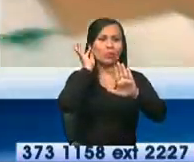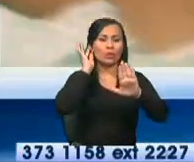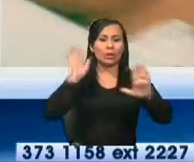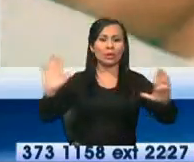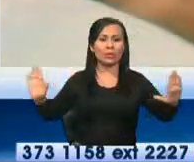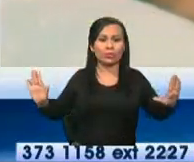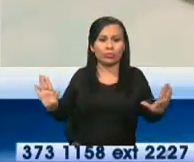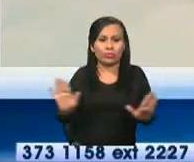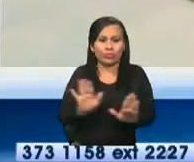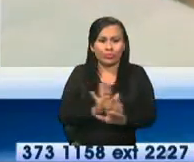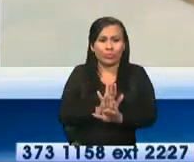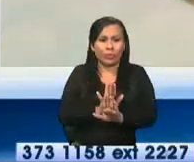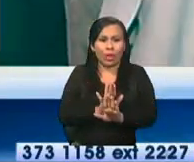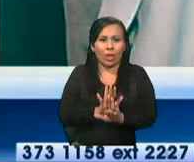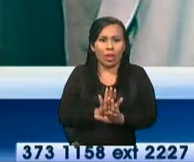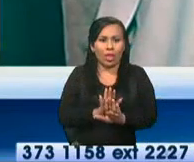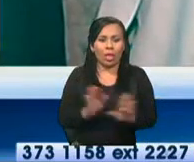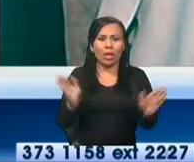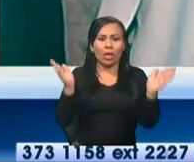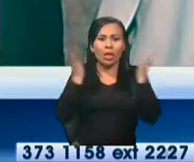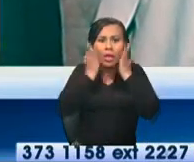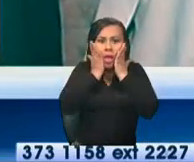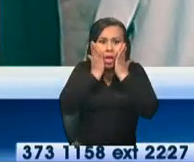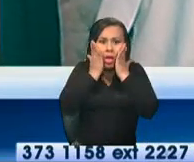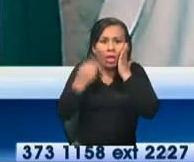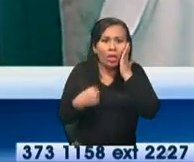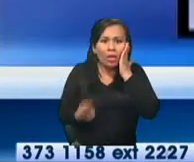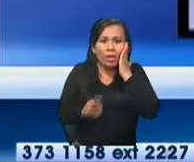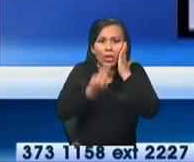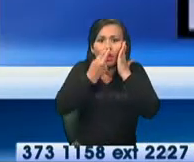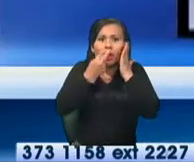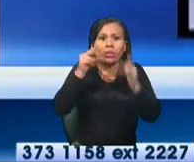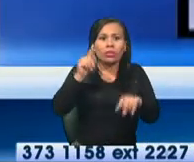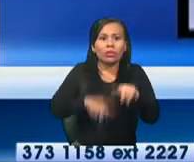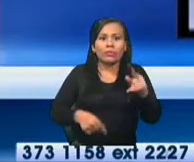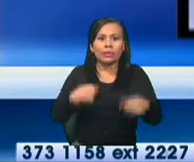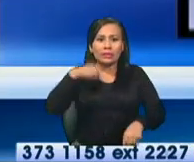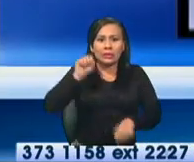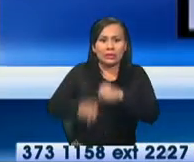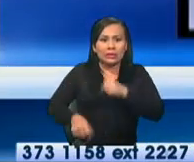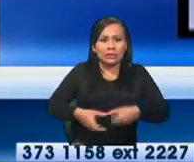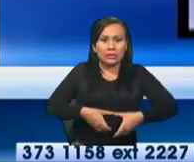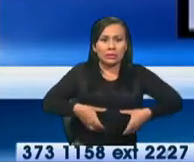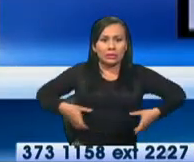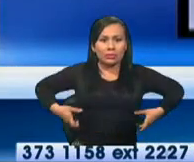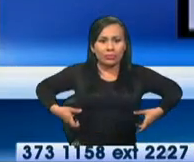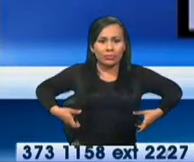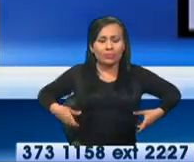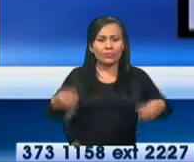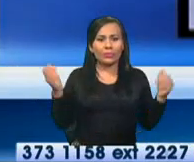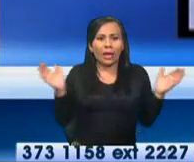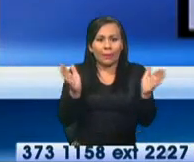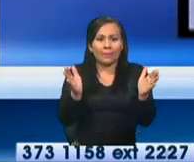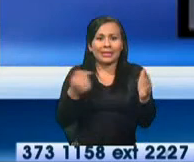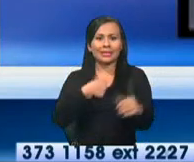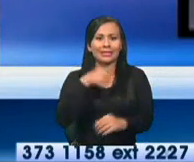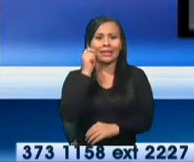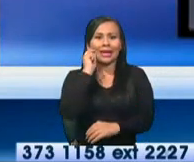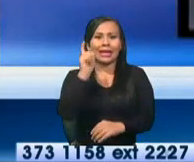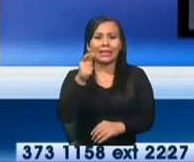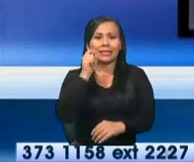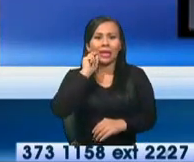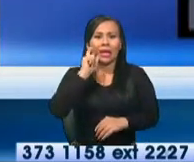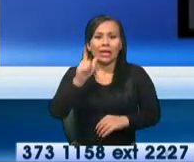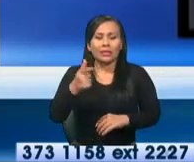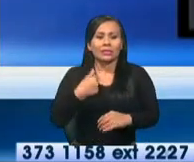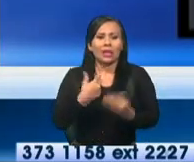aprisionándola por algunos segundos y quedando sin aire y algo herida. Ahí me quedé apretada, grité, y